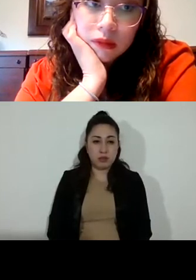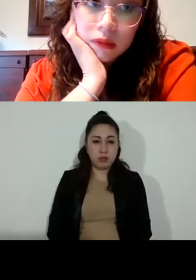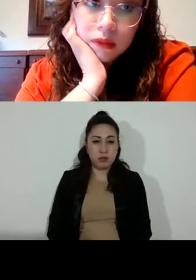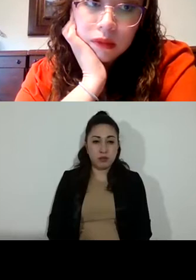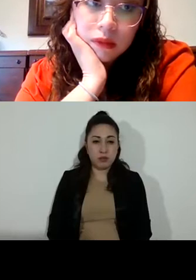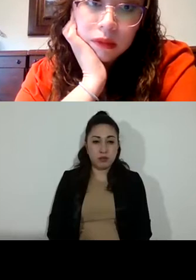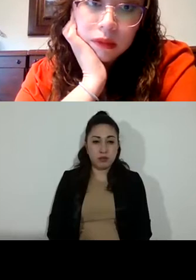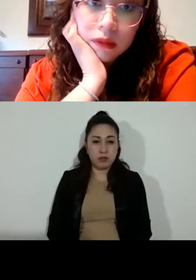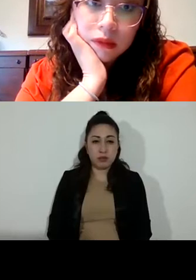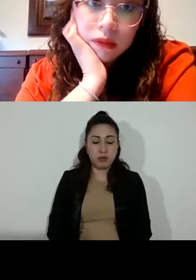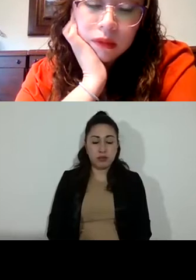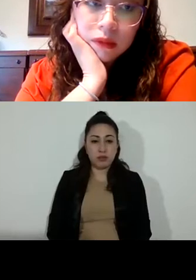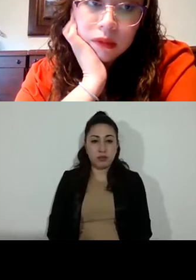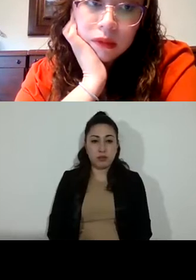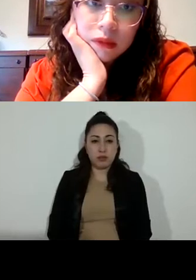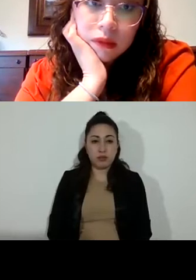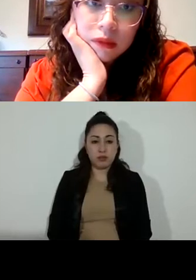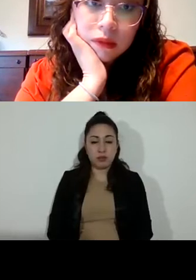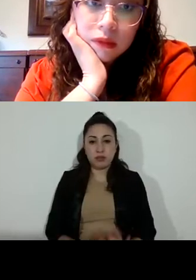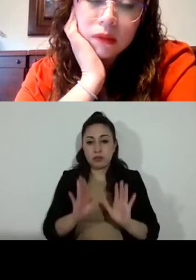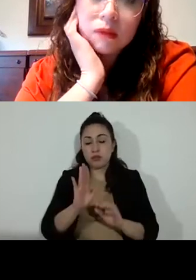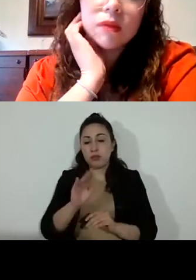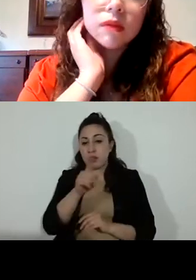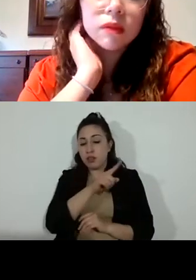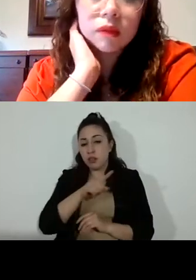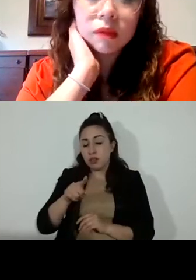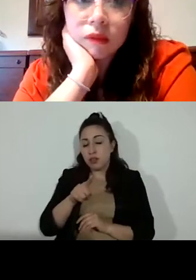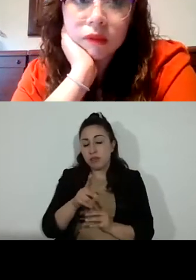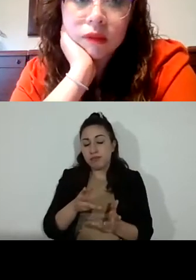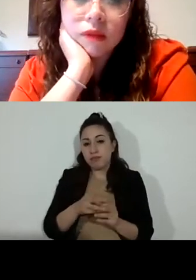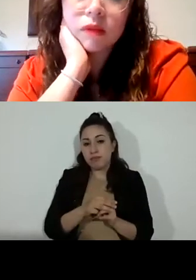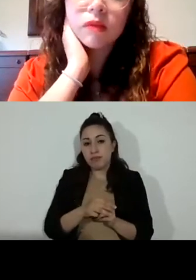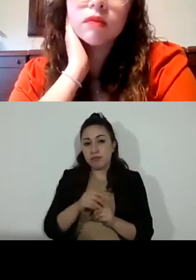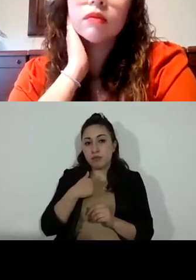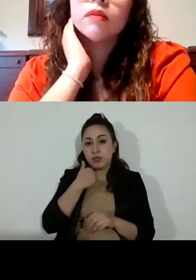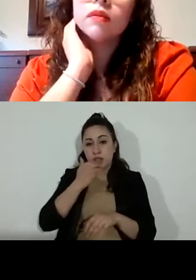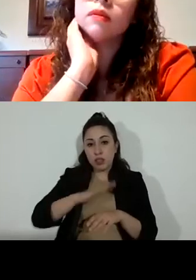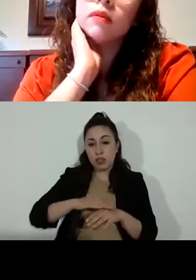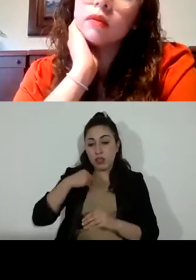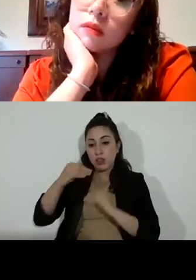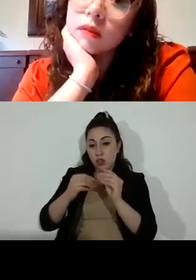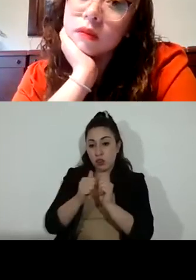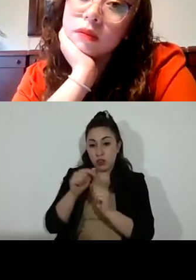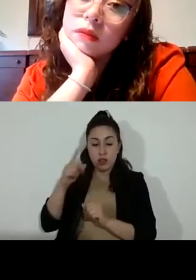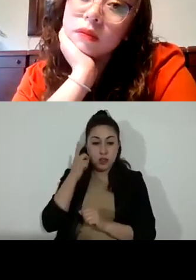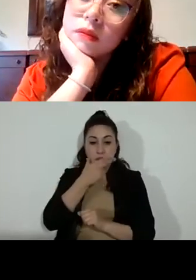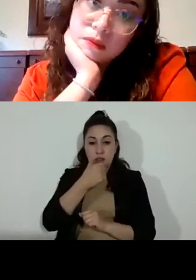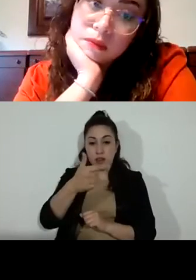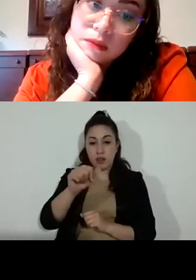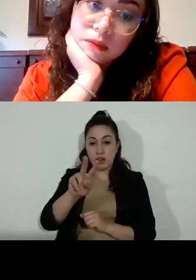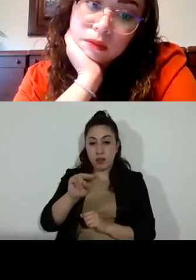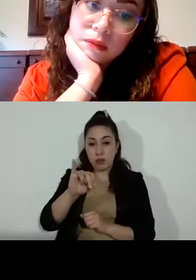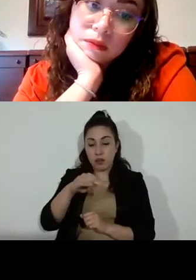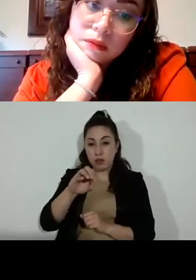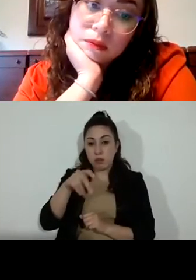pues de ninguna manera pretendo hacer un diálogo con el diputado Gaviño, pero él mismo nos da la